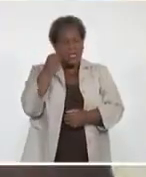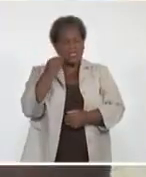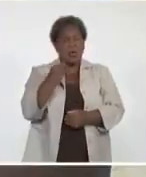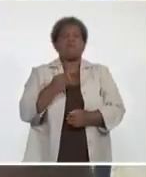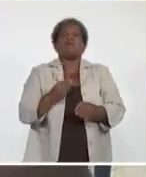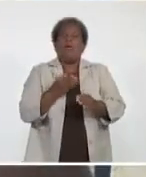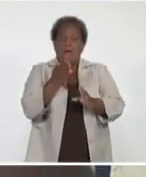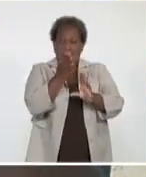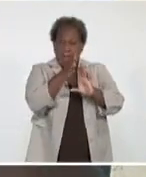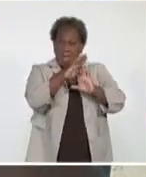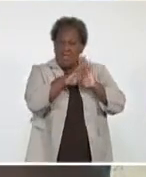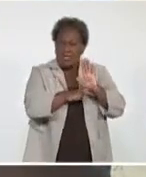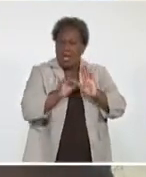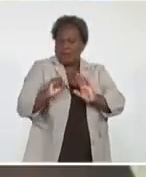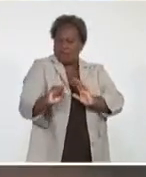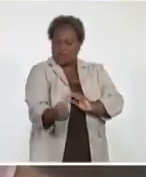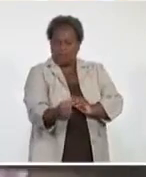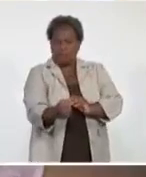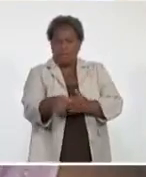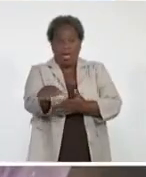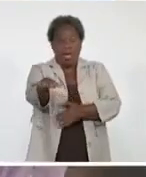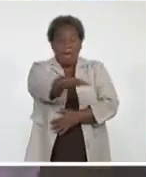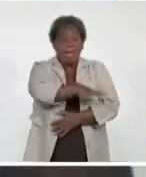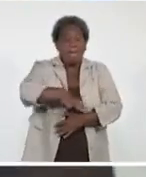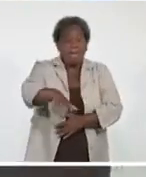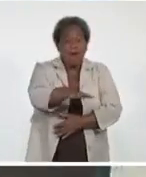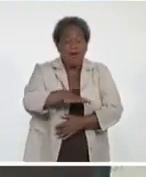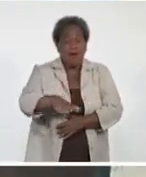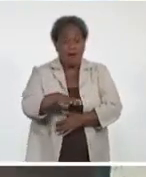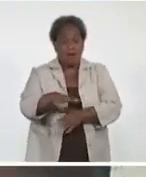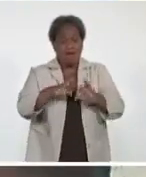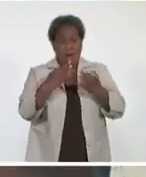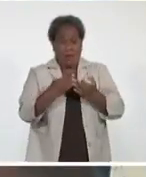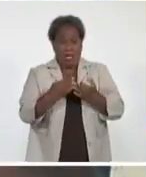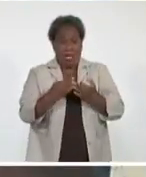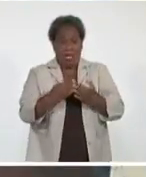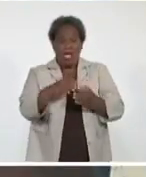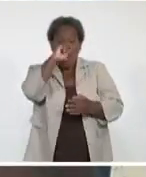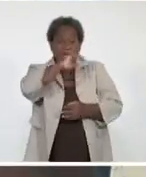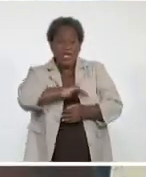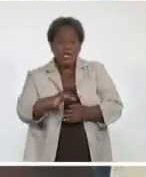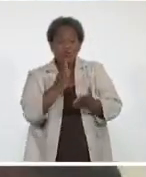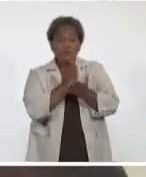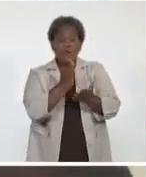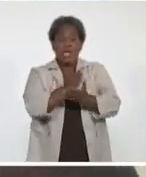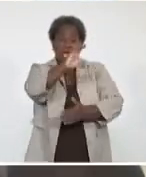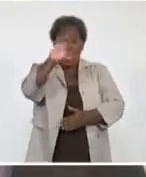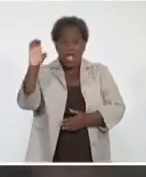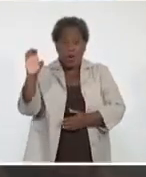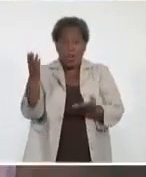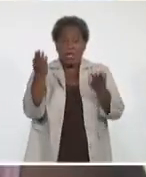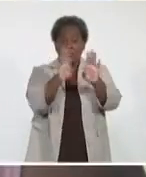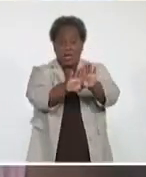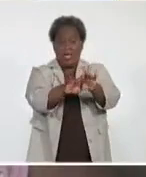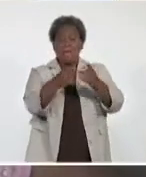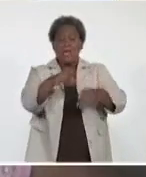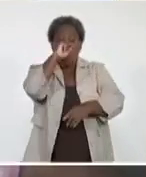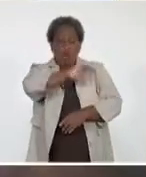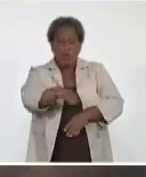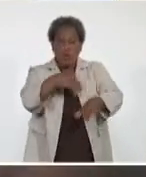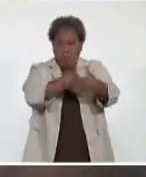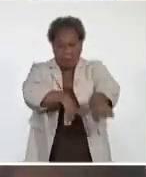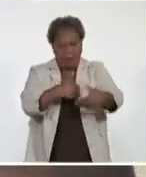barrios con la familia. Hay niños, las escuelas están cerradas producto a la pandemia, pero los niños están en la calle hasta tarde. Y